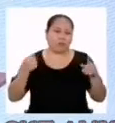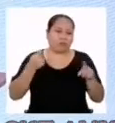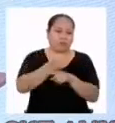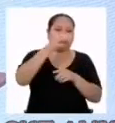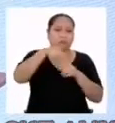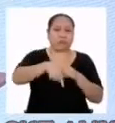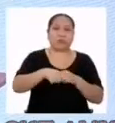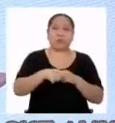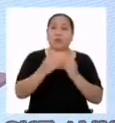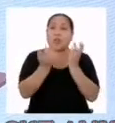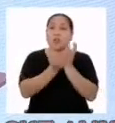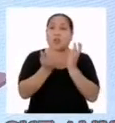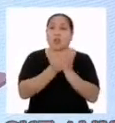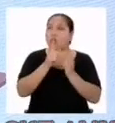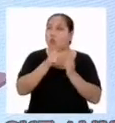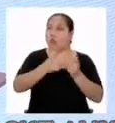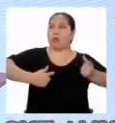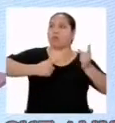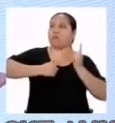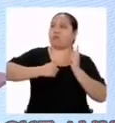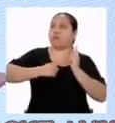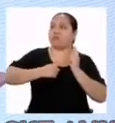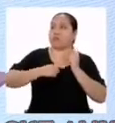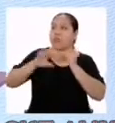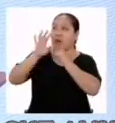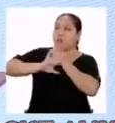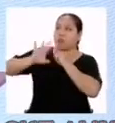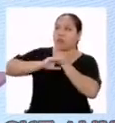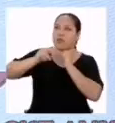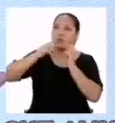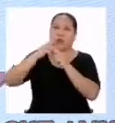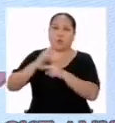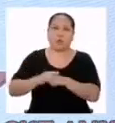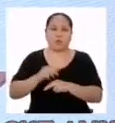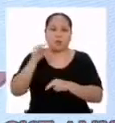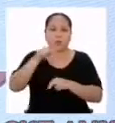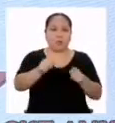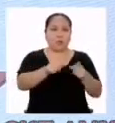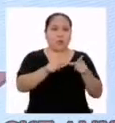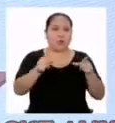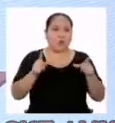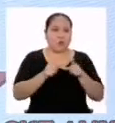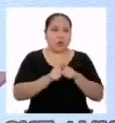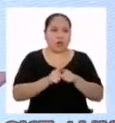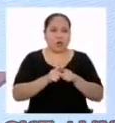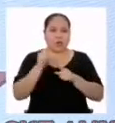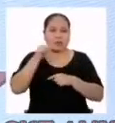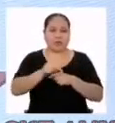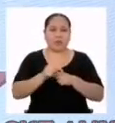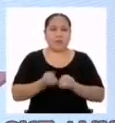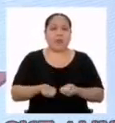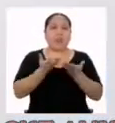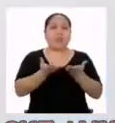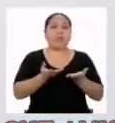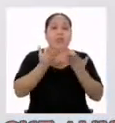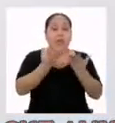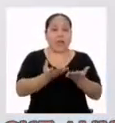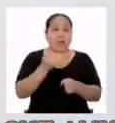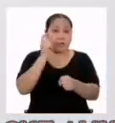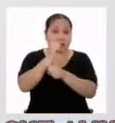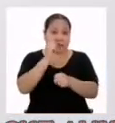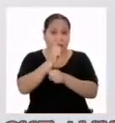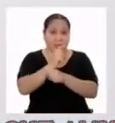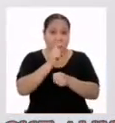no hay armas para defenderse ni responder. Además, porque son lugares para cultivar el conocimiento. ¡Qué